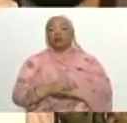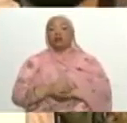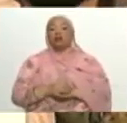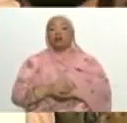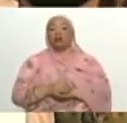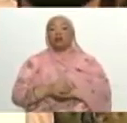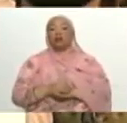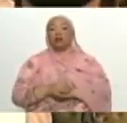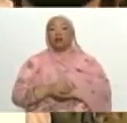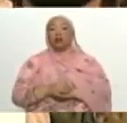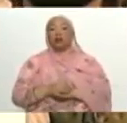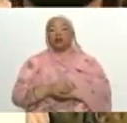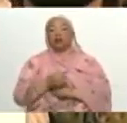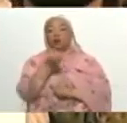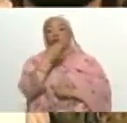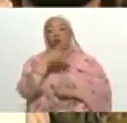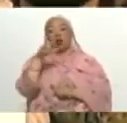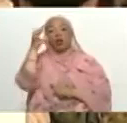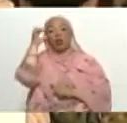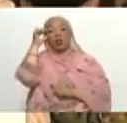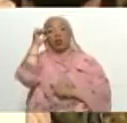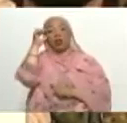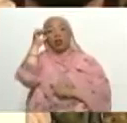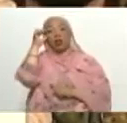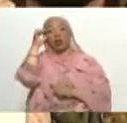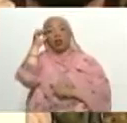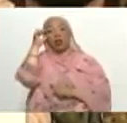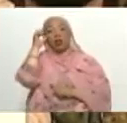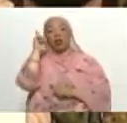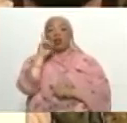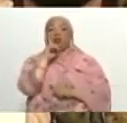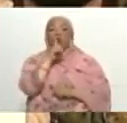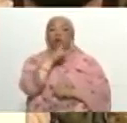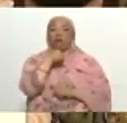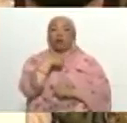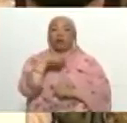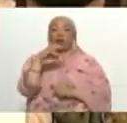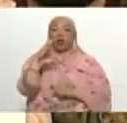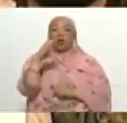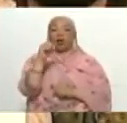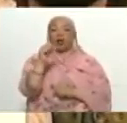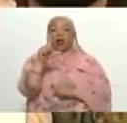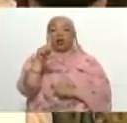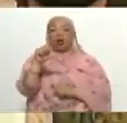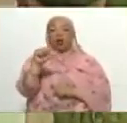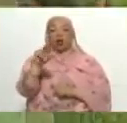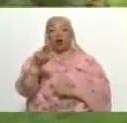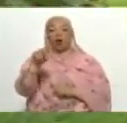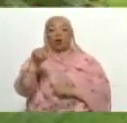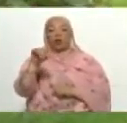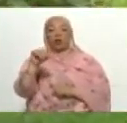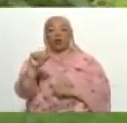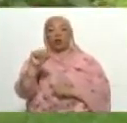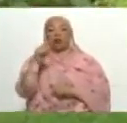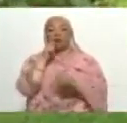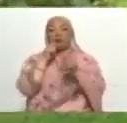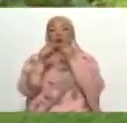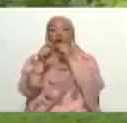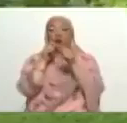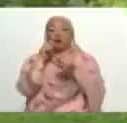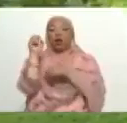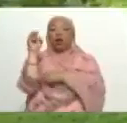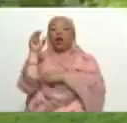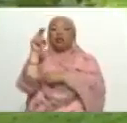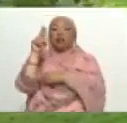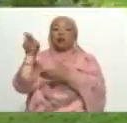Buenos días. Hola, buenos días, presidente. ¿Cómo está? Feliz año. Gracias. Quisiéramos saber si está previsto que la Asamblea Nacional